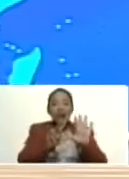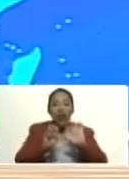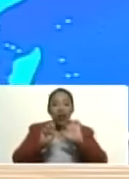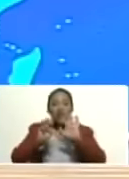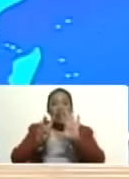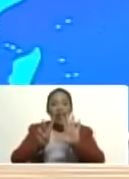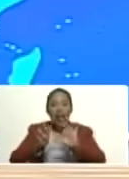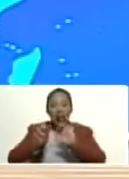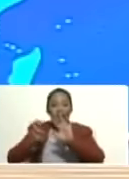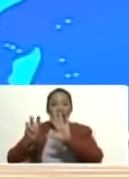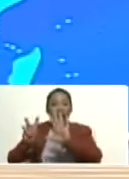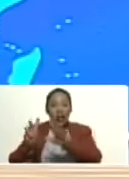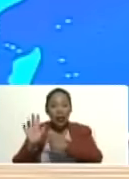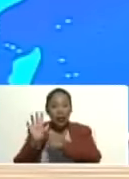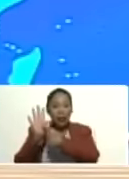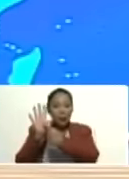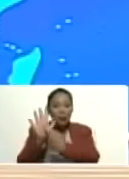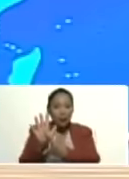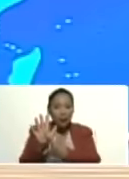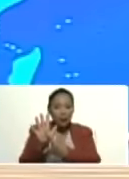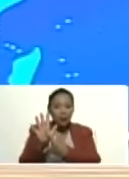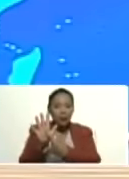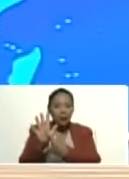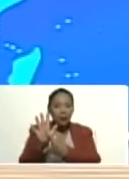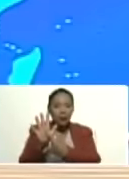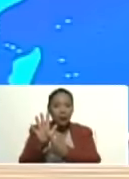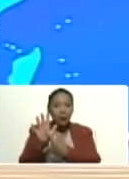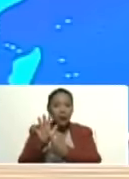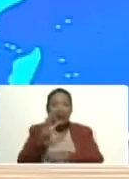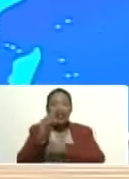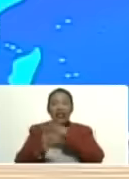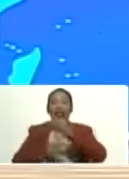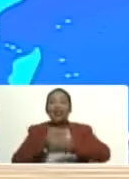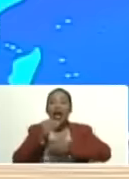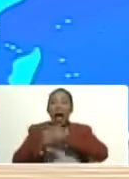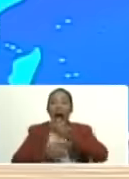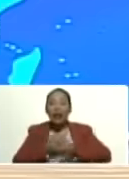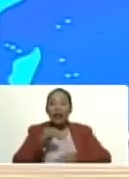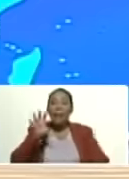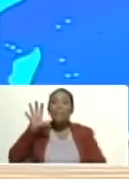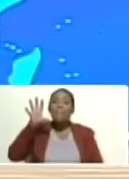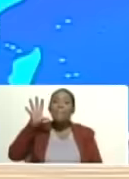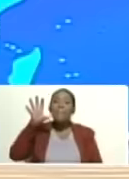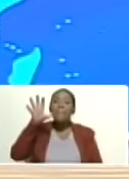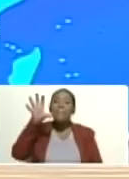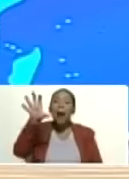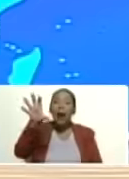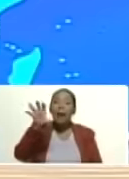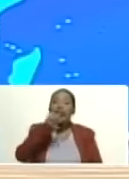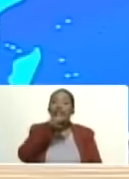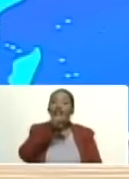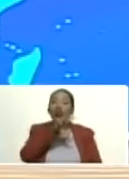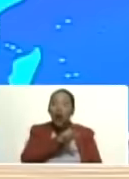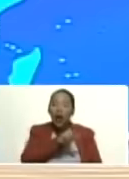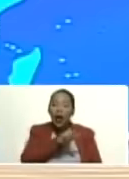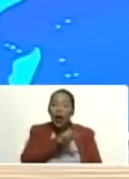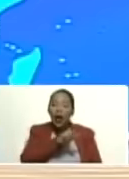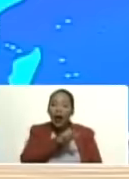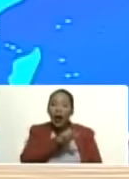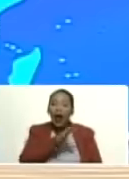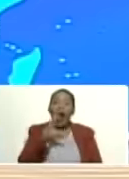1777 de lo que se constituye el mapa histórico de la